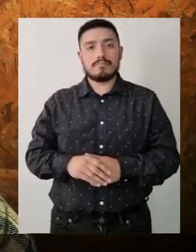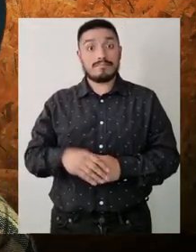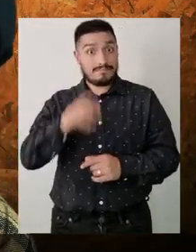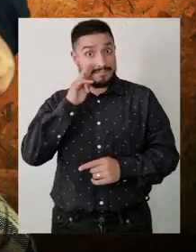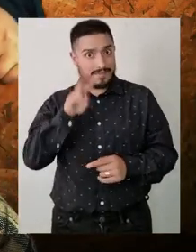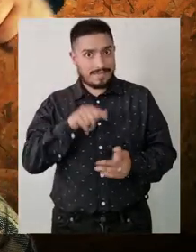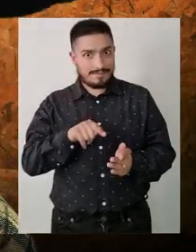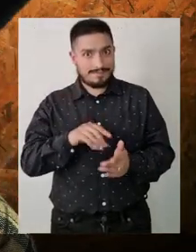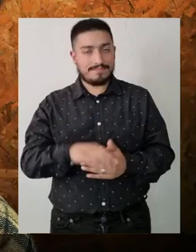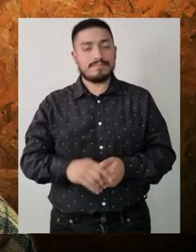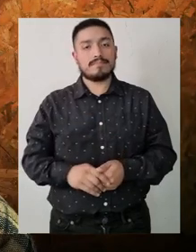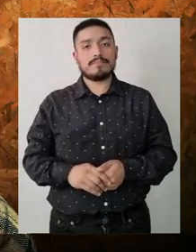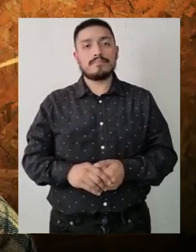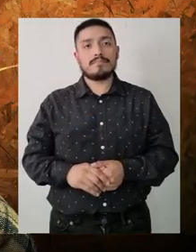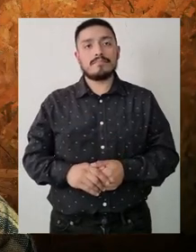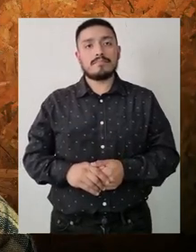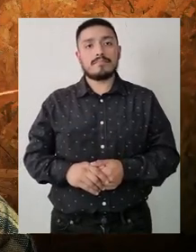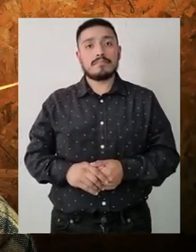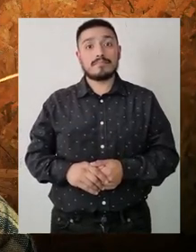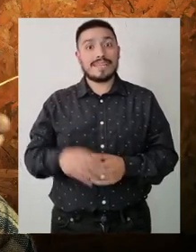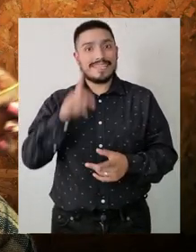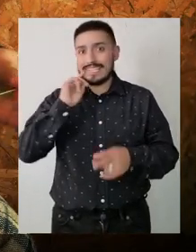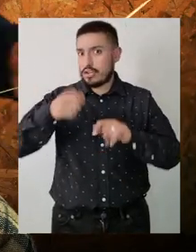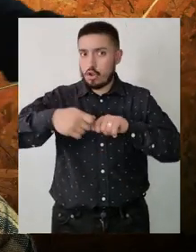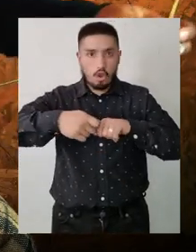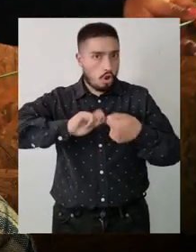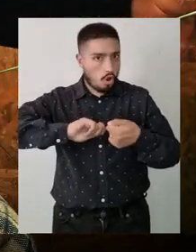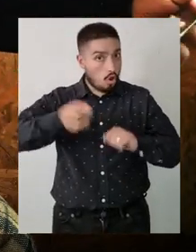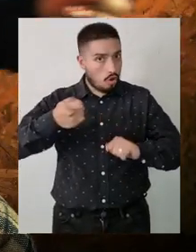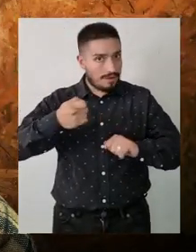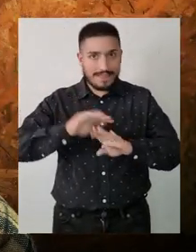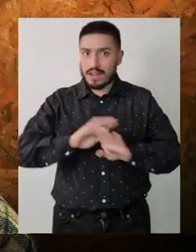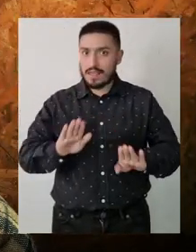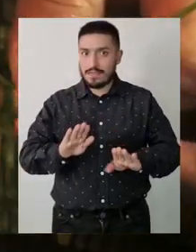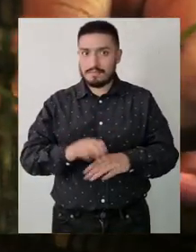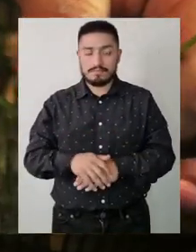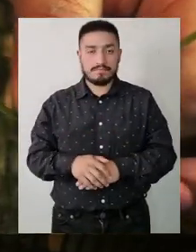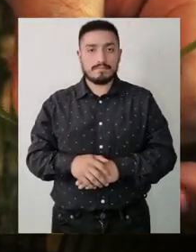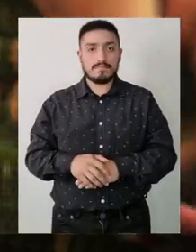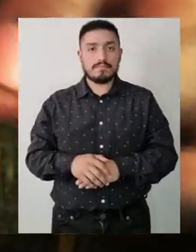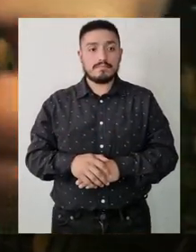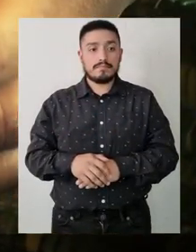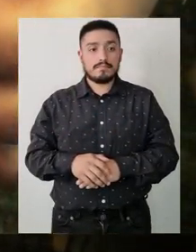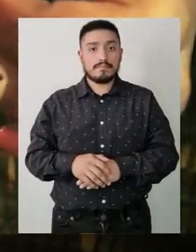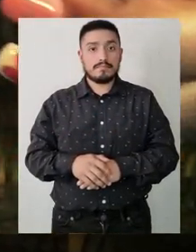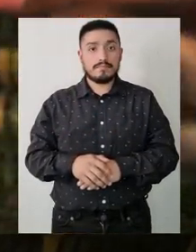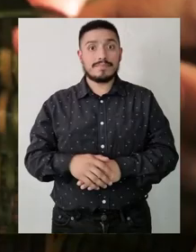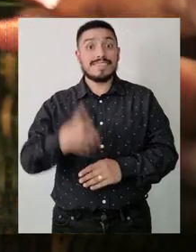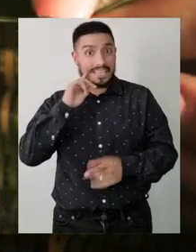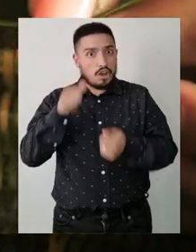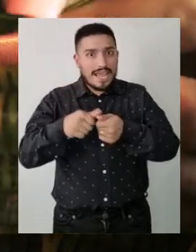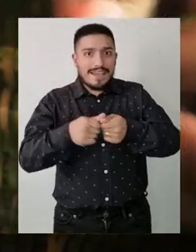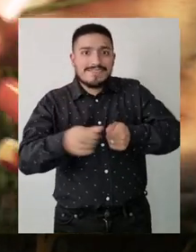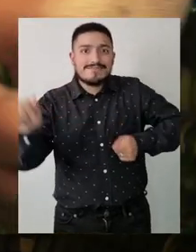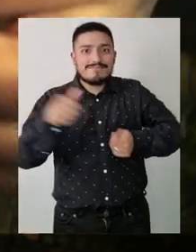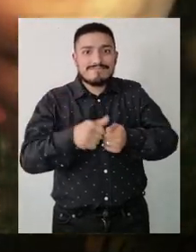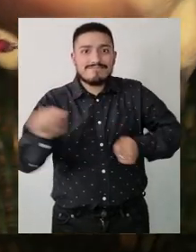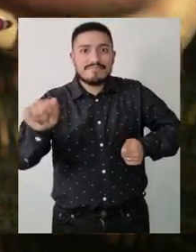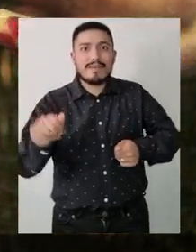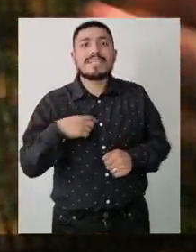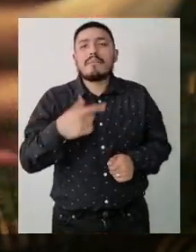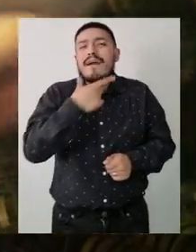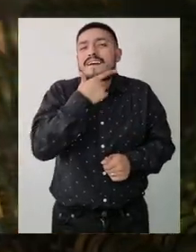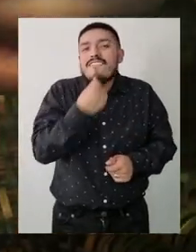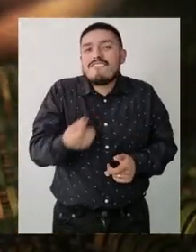Mira. ¿Eh? No se corta ni nada. Tengo que hacerlo así para que me